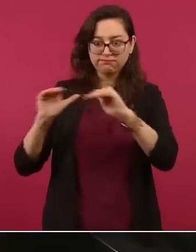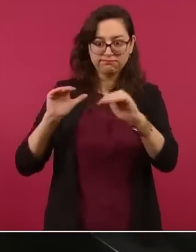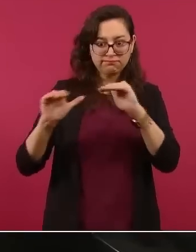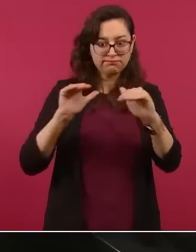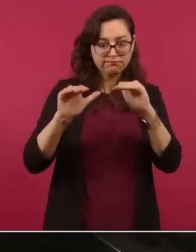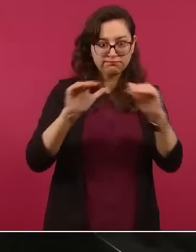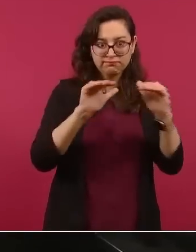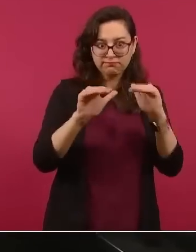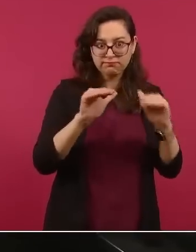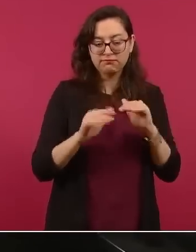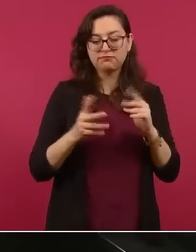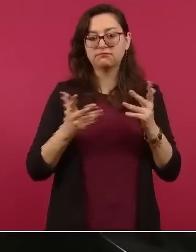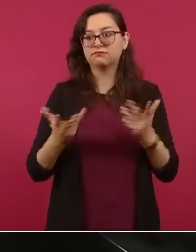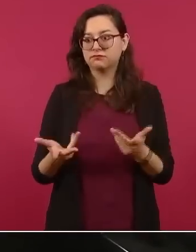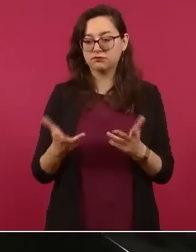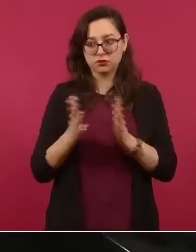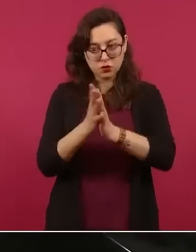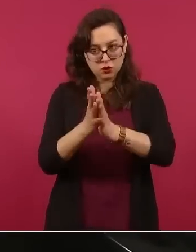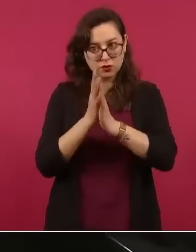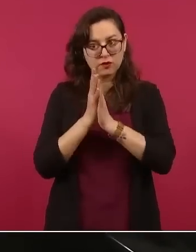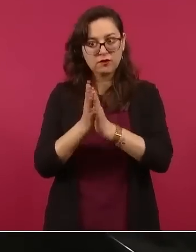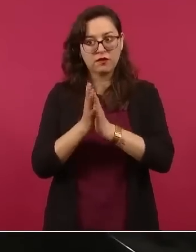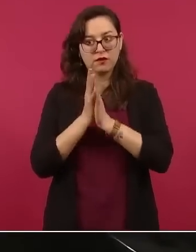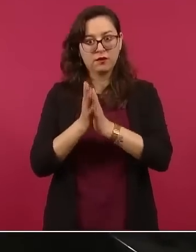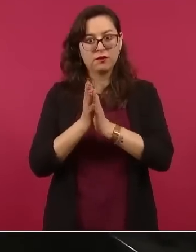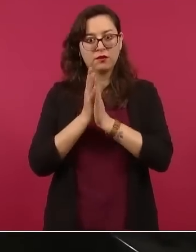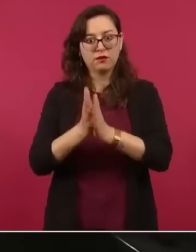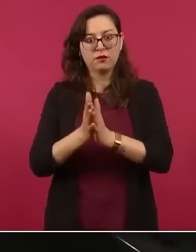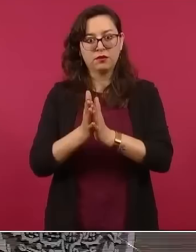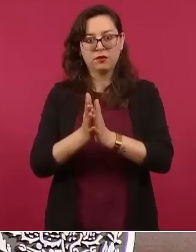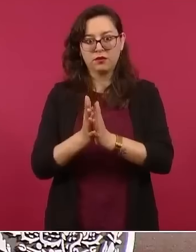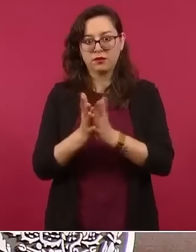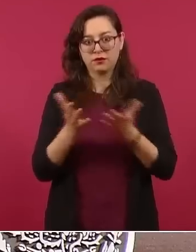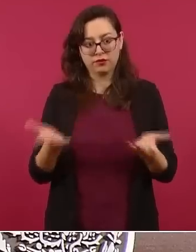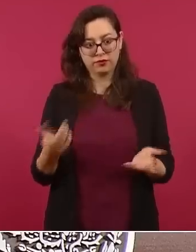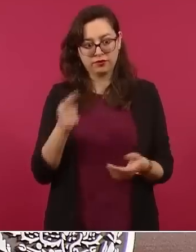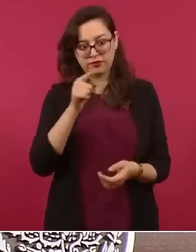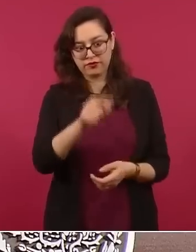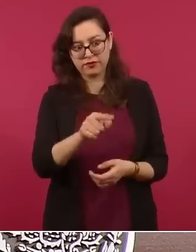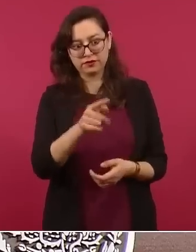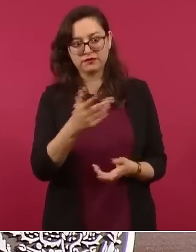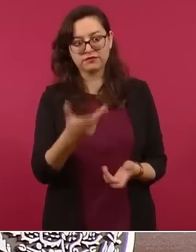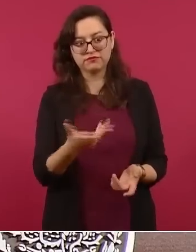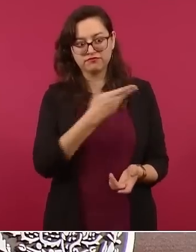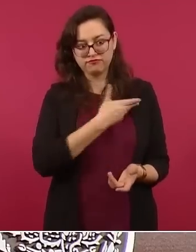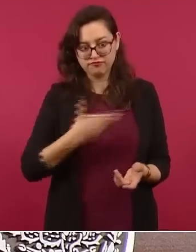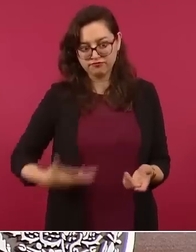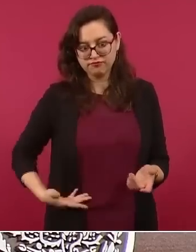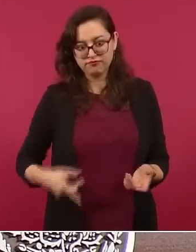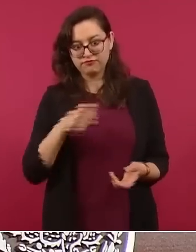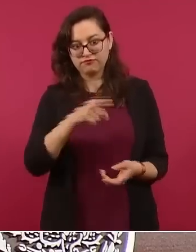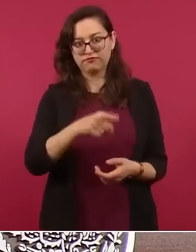para pedir que se libere al presidente